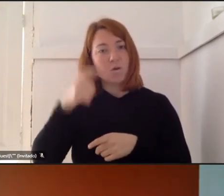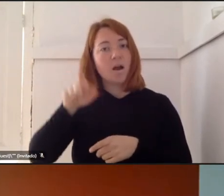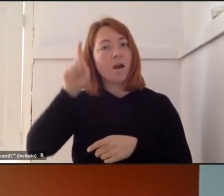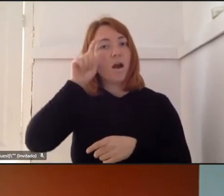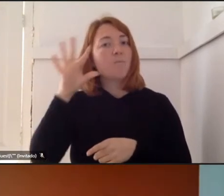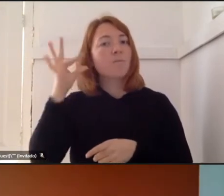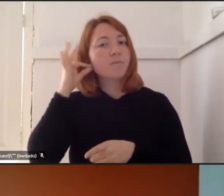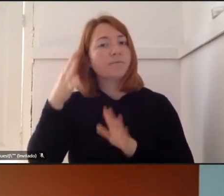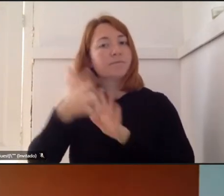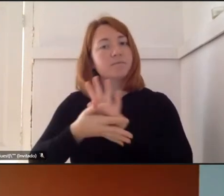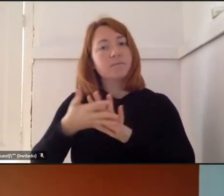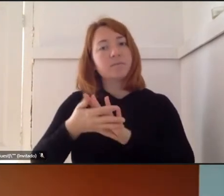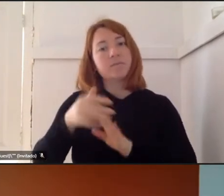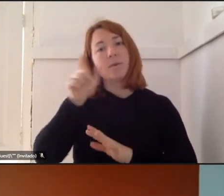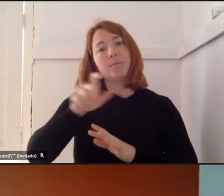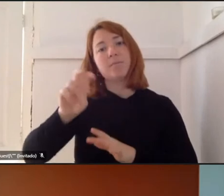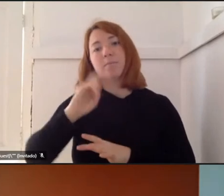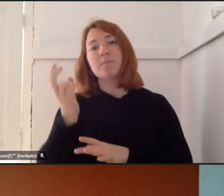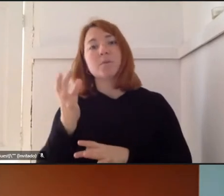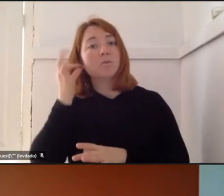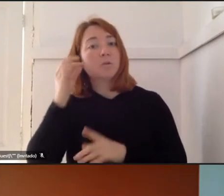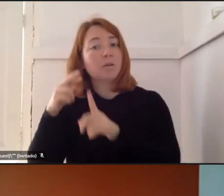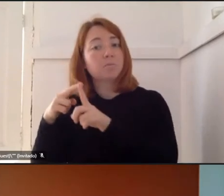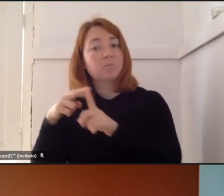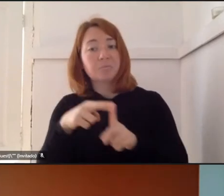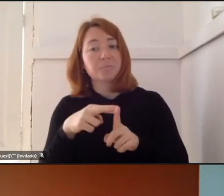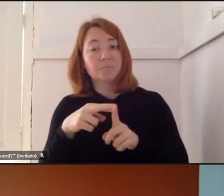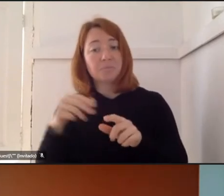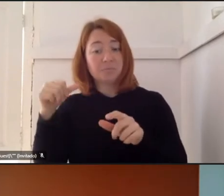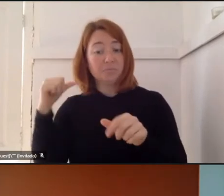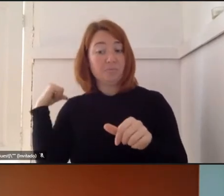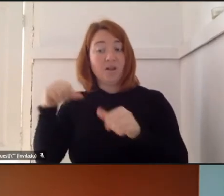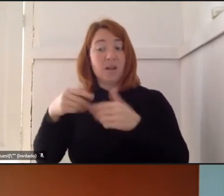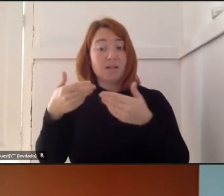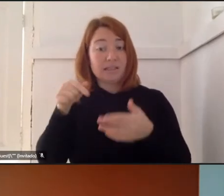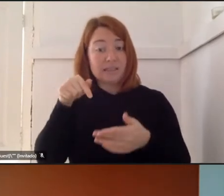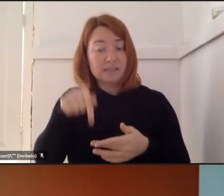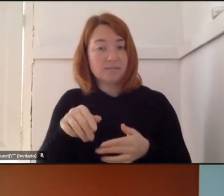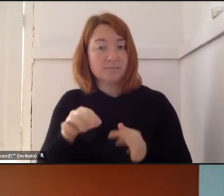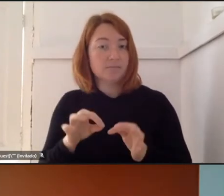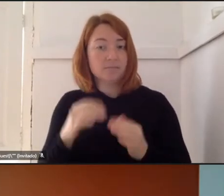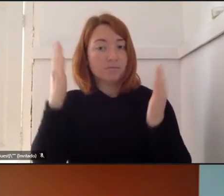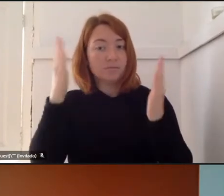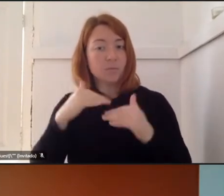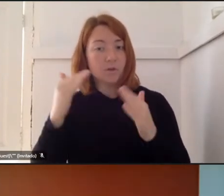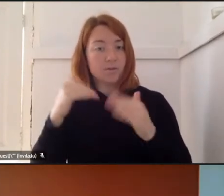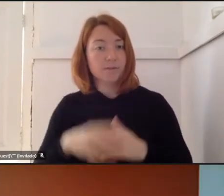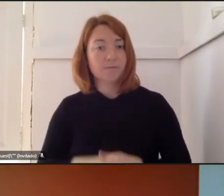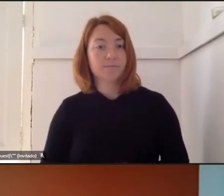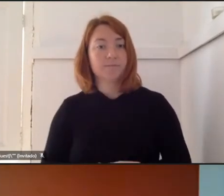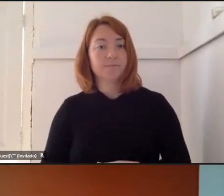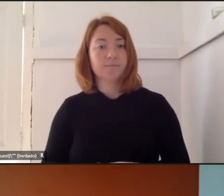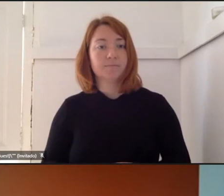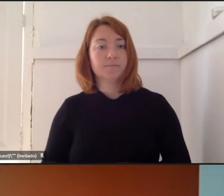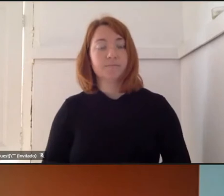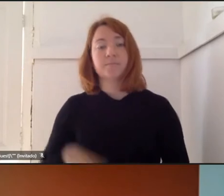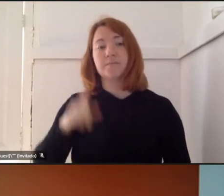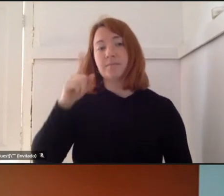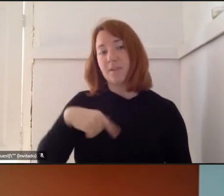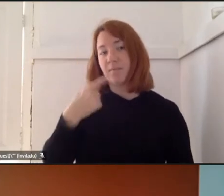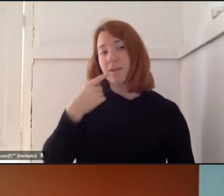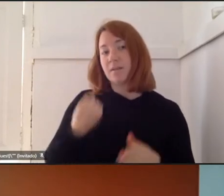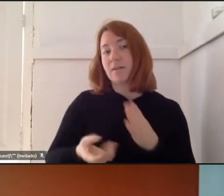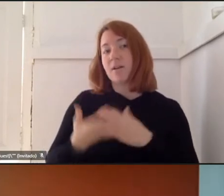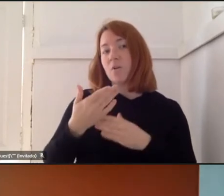otras referentes, pues no tuve ninguna, porque no están. Y luego también aparecen invisibilizadas, porque